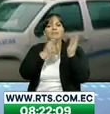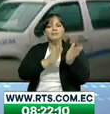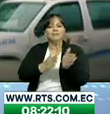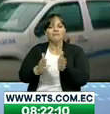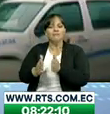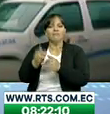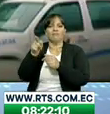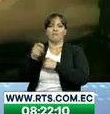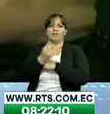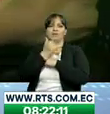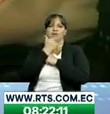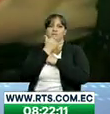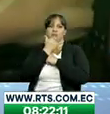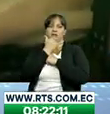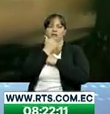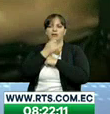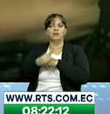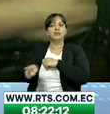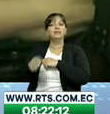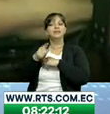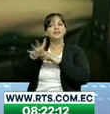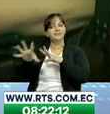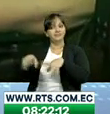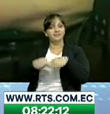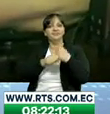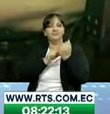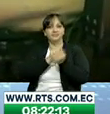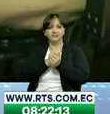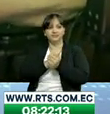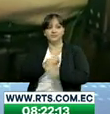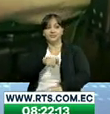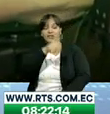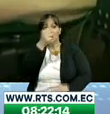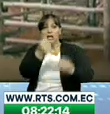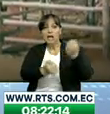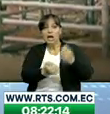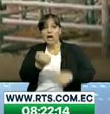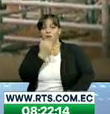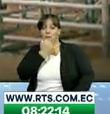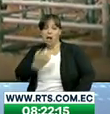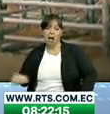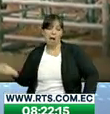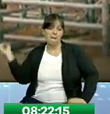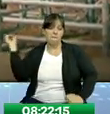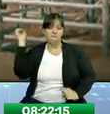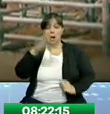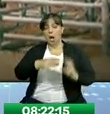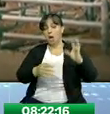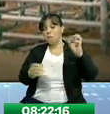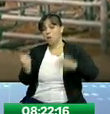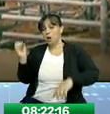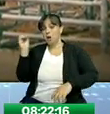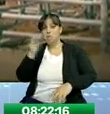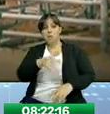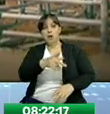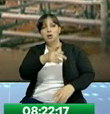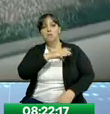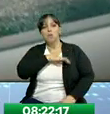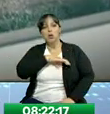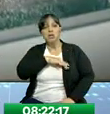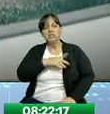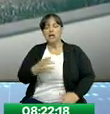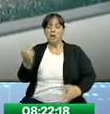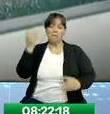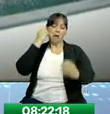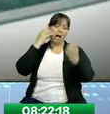el daño al bien público que es el patrullero los que golpearon a los agentes y de ahí pues